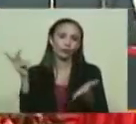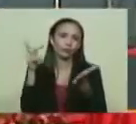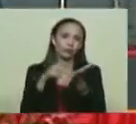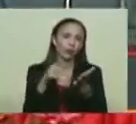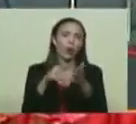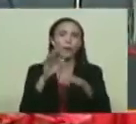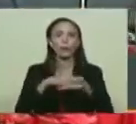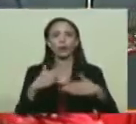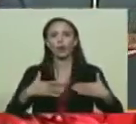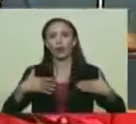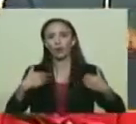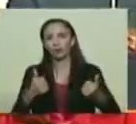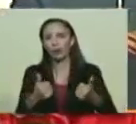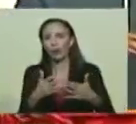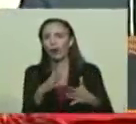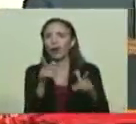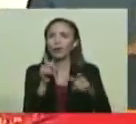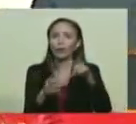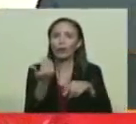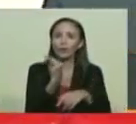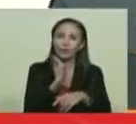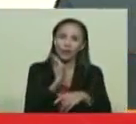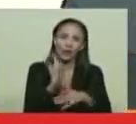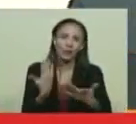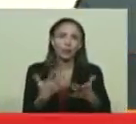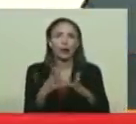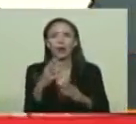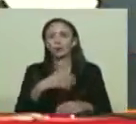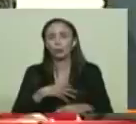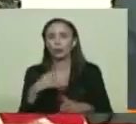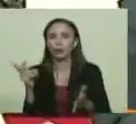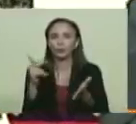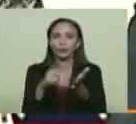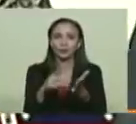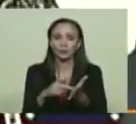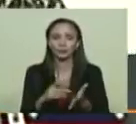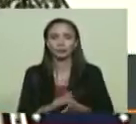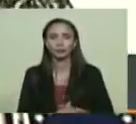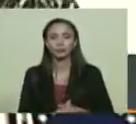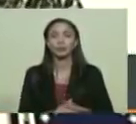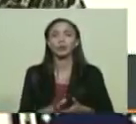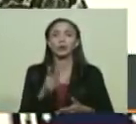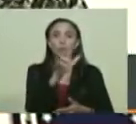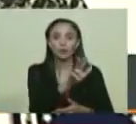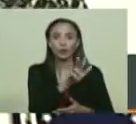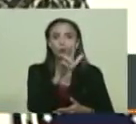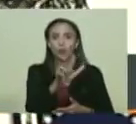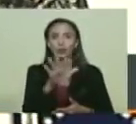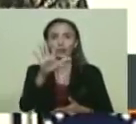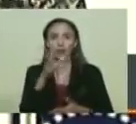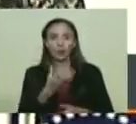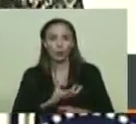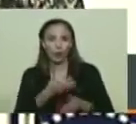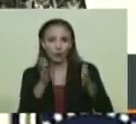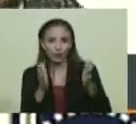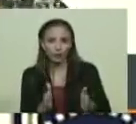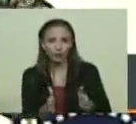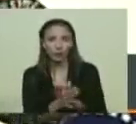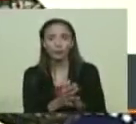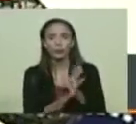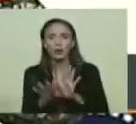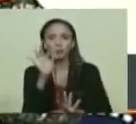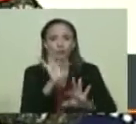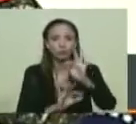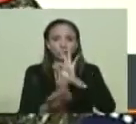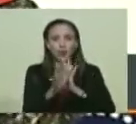de salud y razones justificadas. De los 335 alcaldes que el pueblo eligió